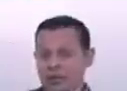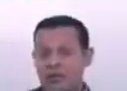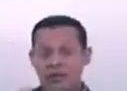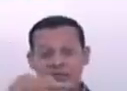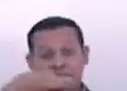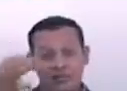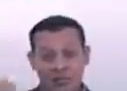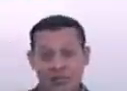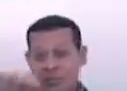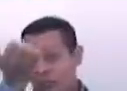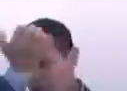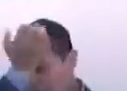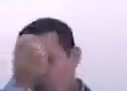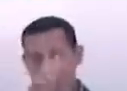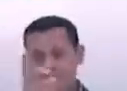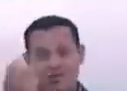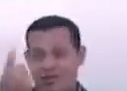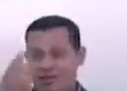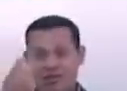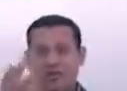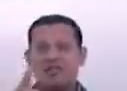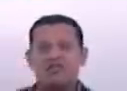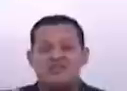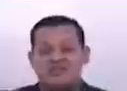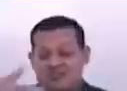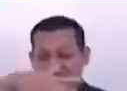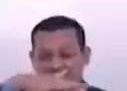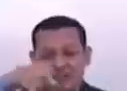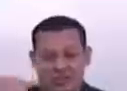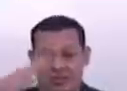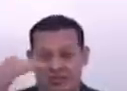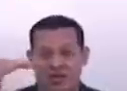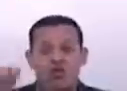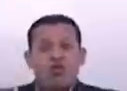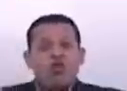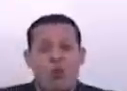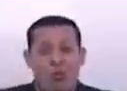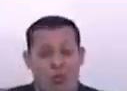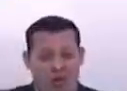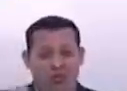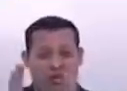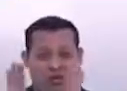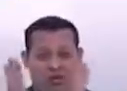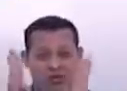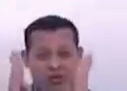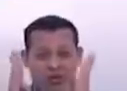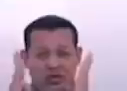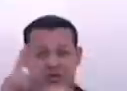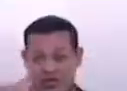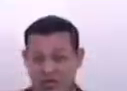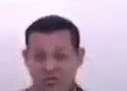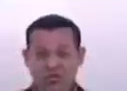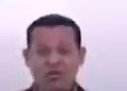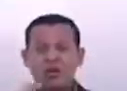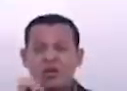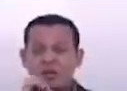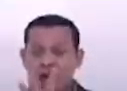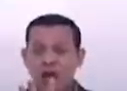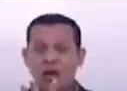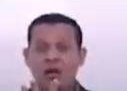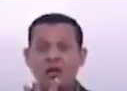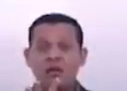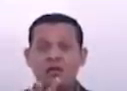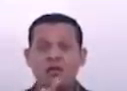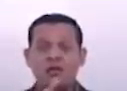en lo insensato y no entienden lo que está pasando en nuestro país. ¿Cómo podemos escuchar que un diputado diga de que